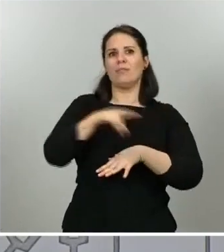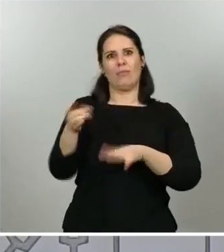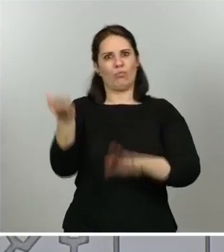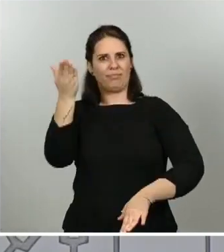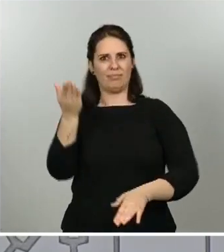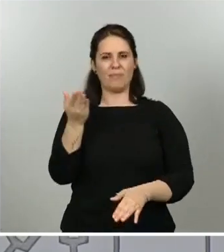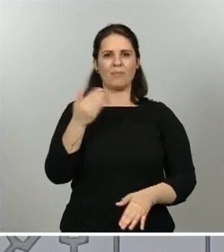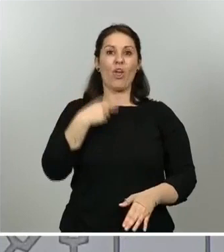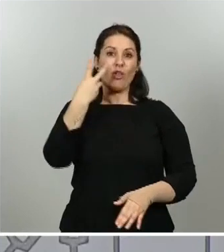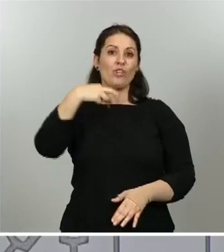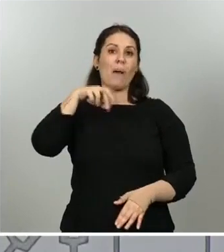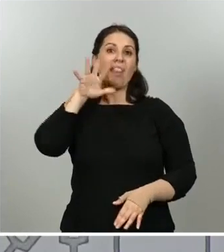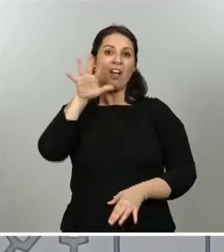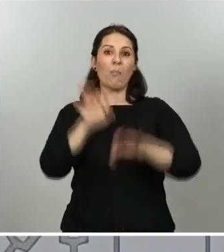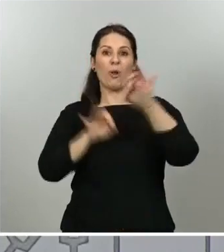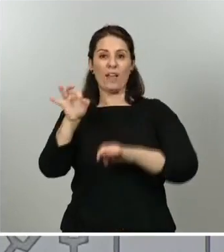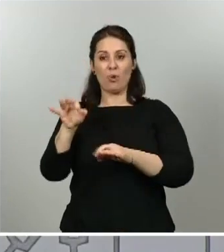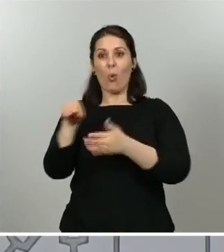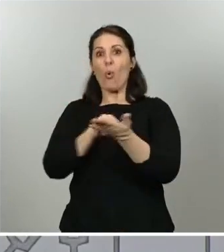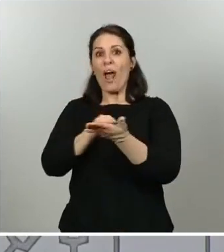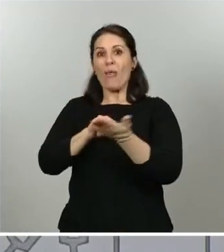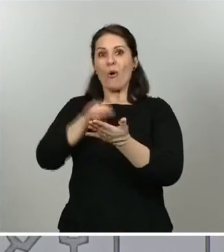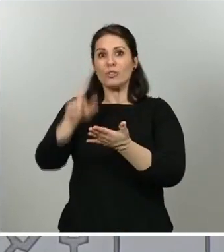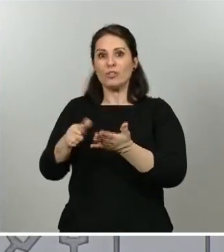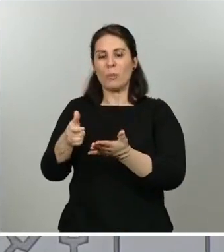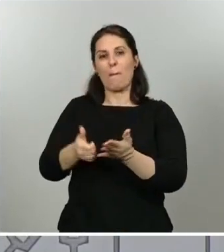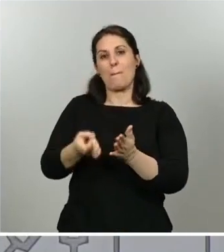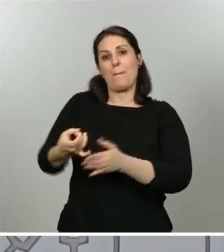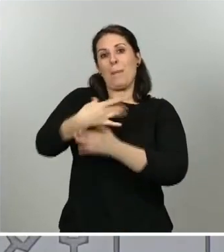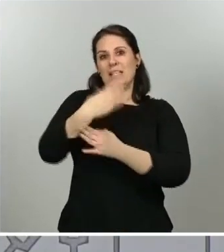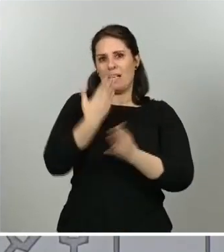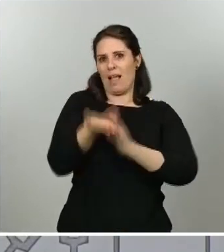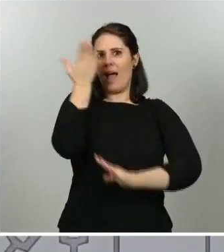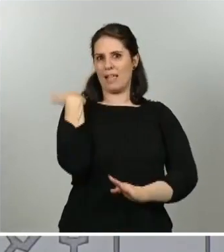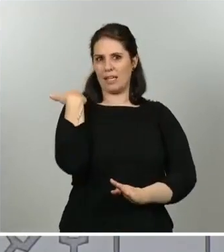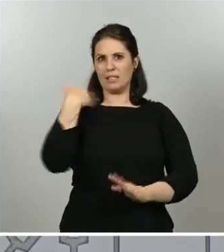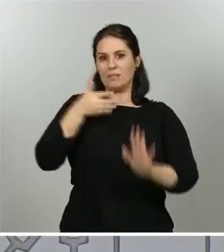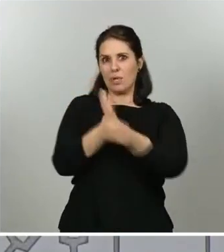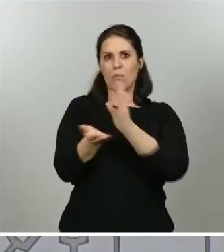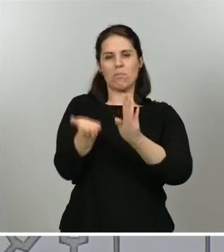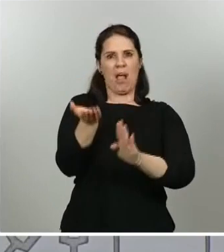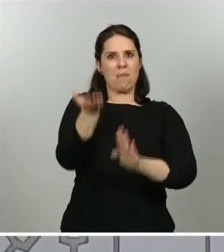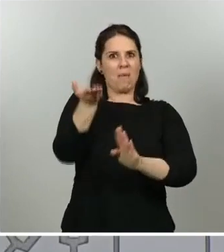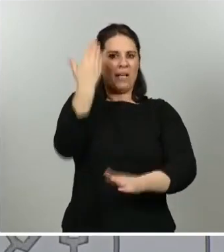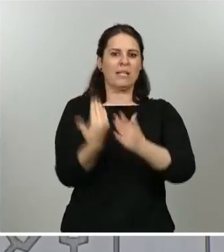2,5% más de curados que el día anterior, y esta cifra además va evolucionando al alza cada día.